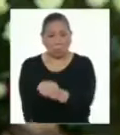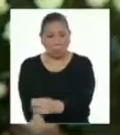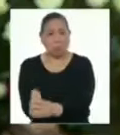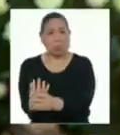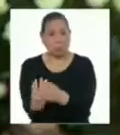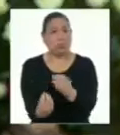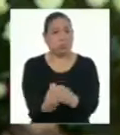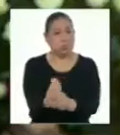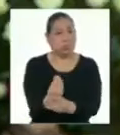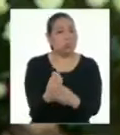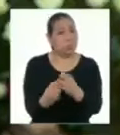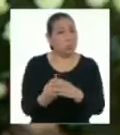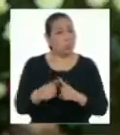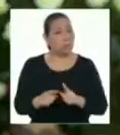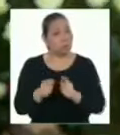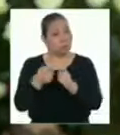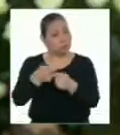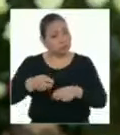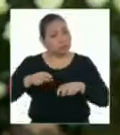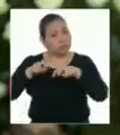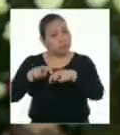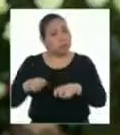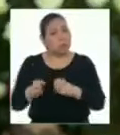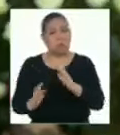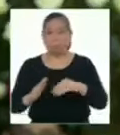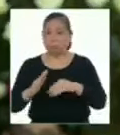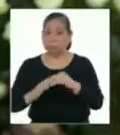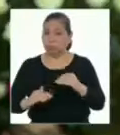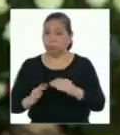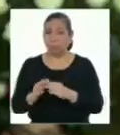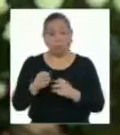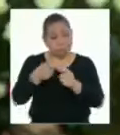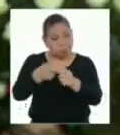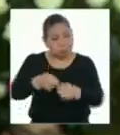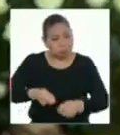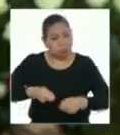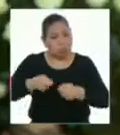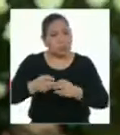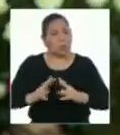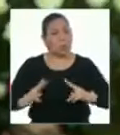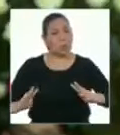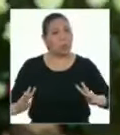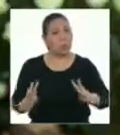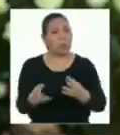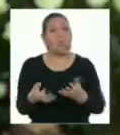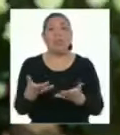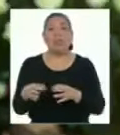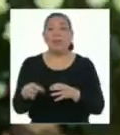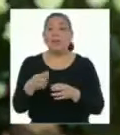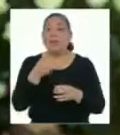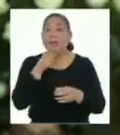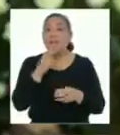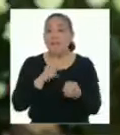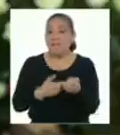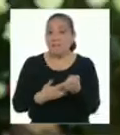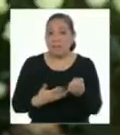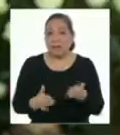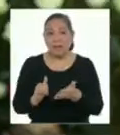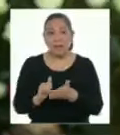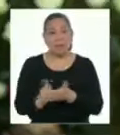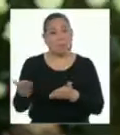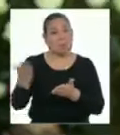buenas cepas. Construyó en medio una torre y cavó un lagar donde hacer el vino. Y esperó